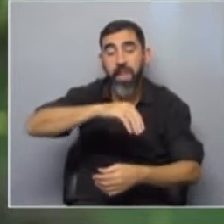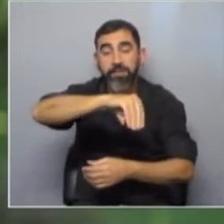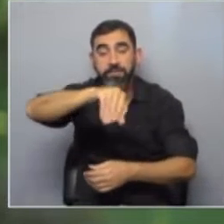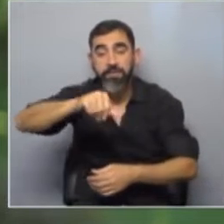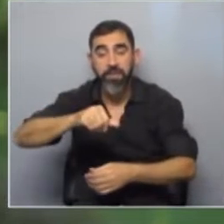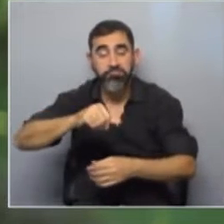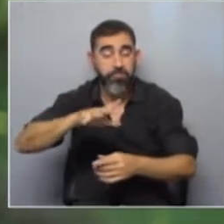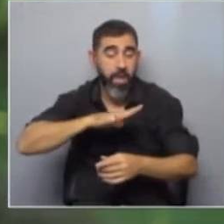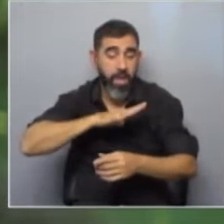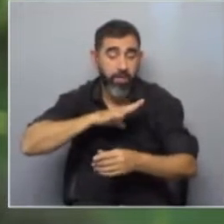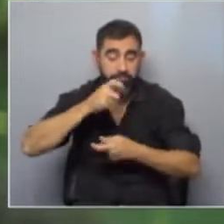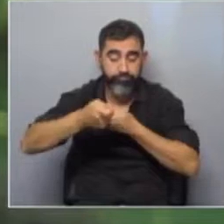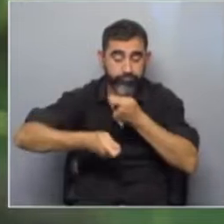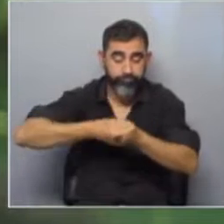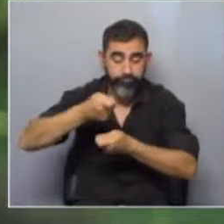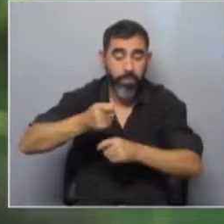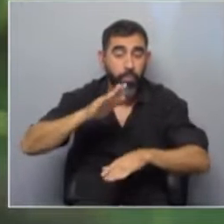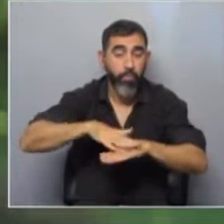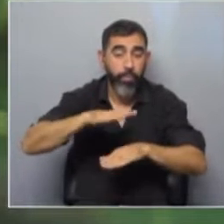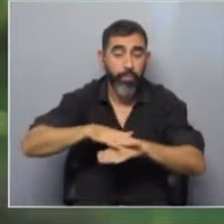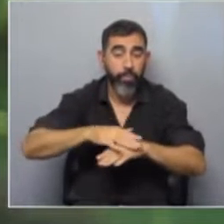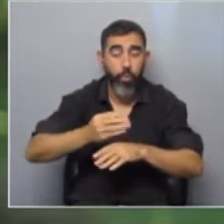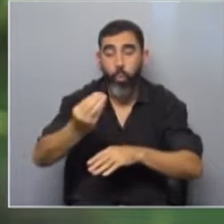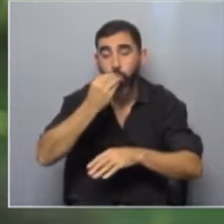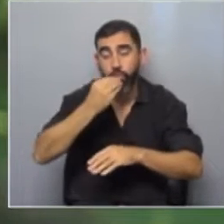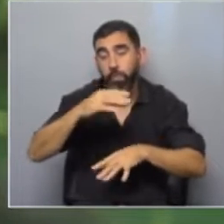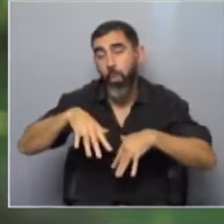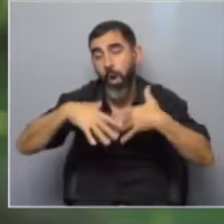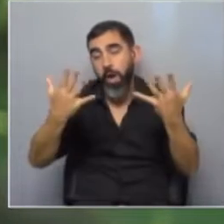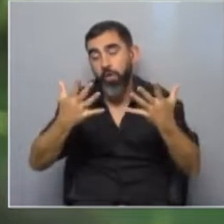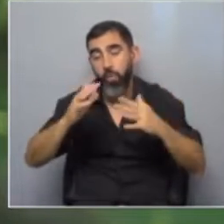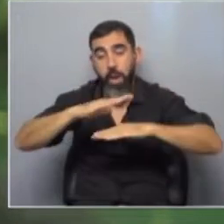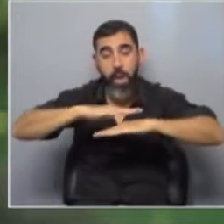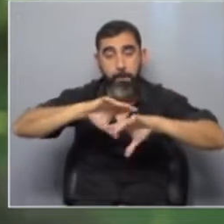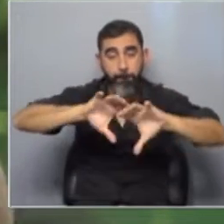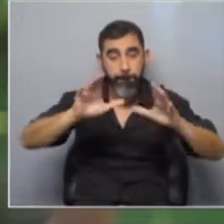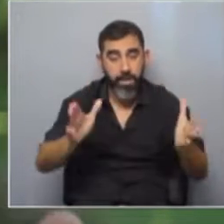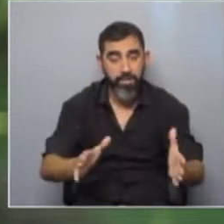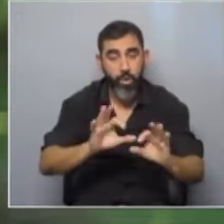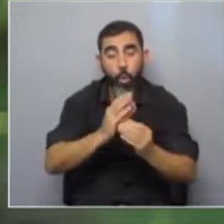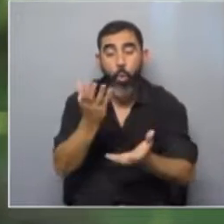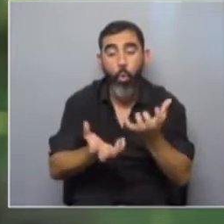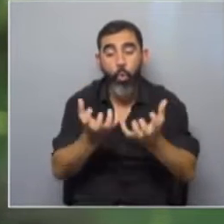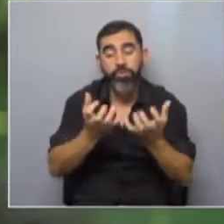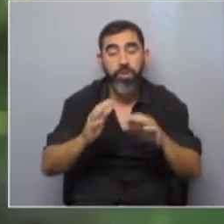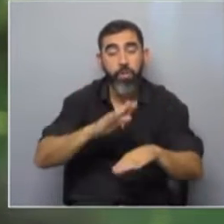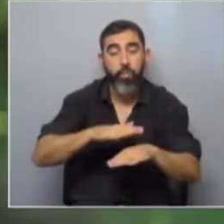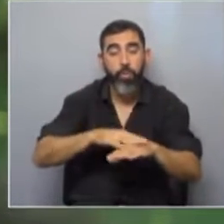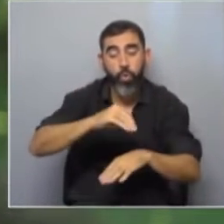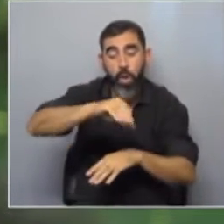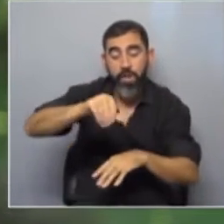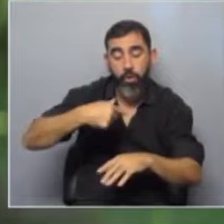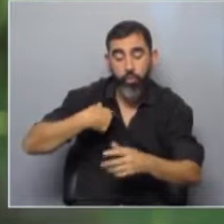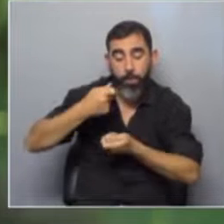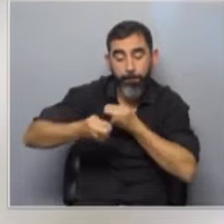es la sal que nosotros agregamos cuando consumimos alimentos en la mesa o también al cocinar alimentos, ¿sí? Es la sal que nosotros